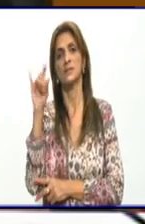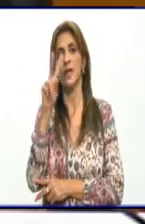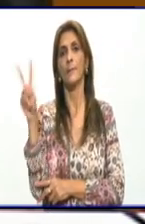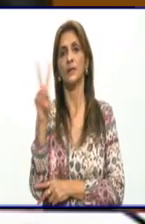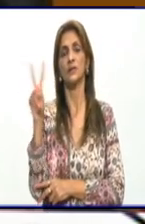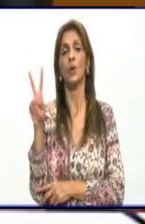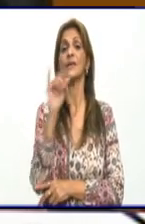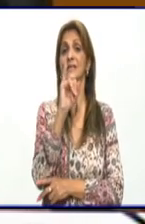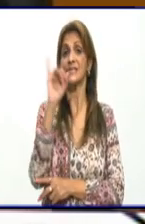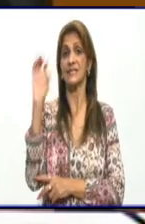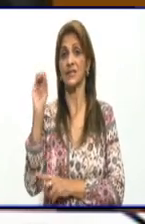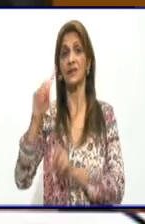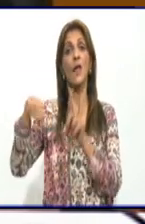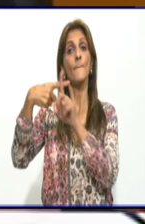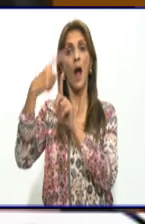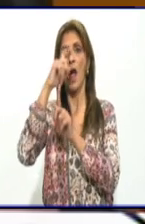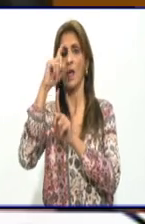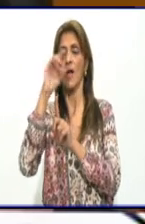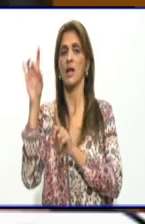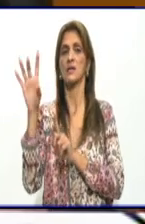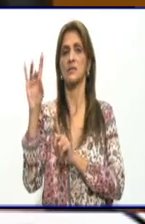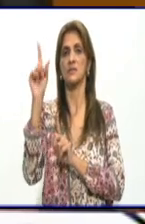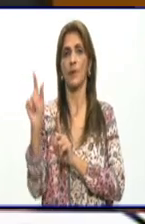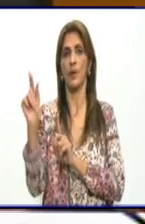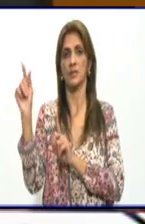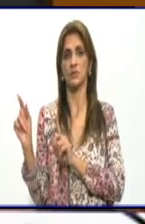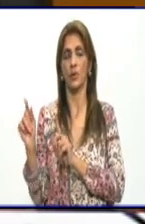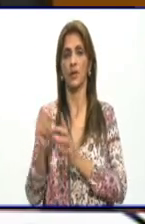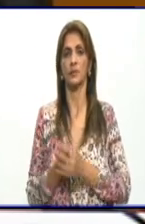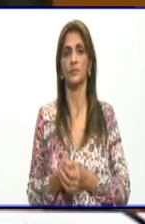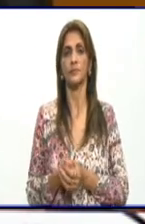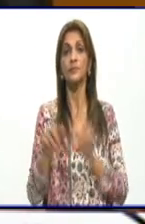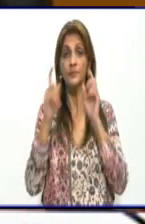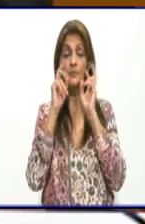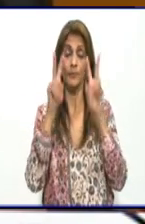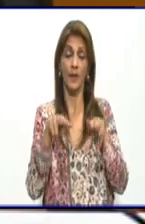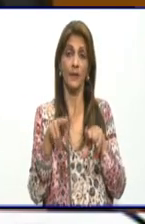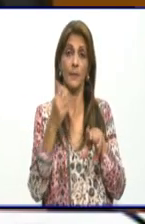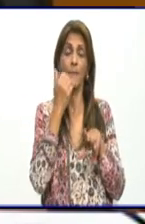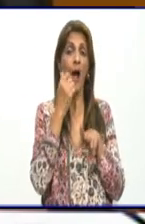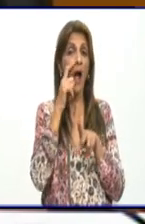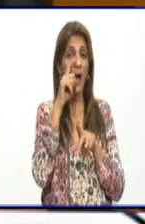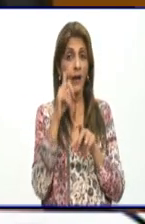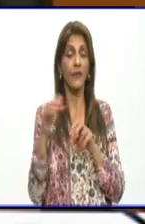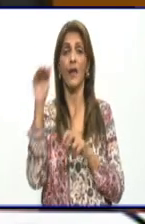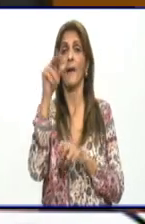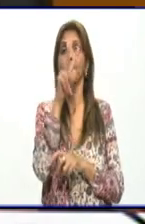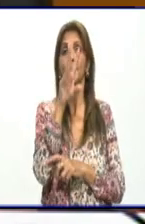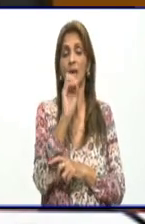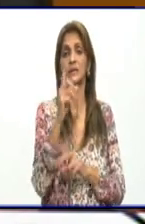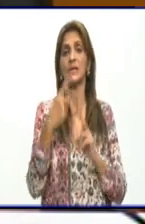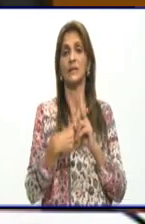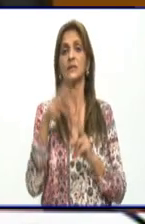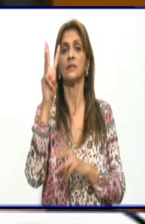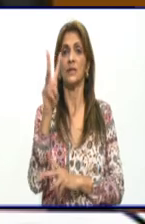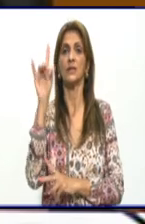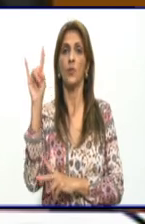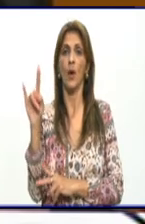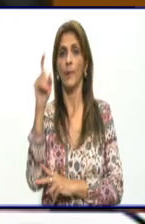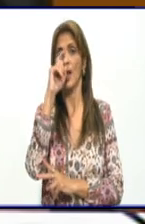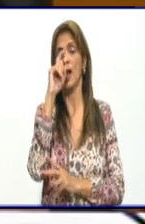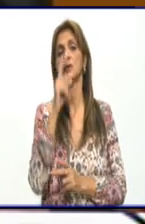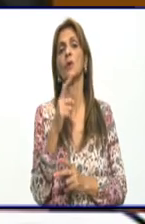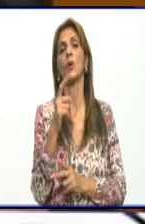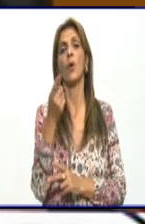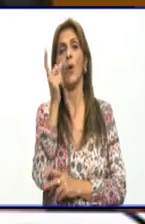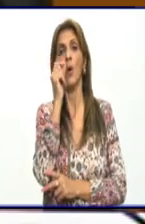y de 60 y más, 15 pacientes. Predomina la edad entre 20 y 39 años. Masculinos hoy, el total de casos